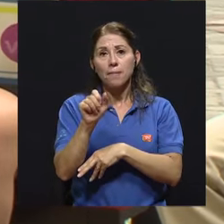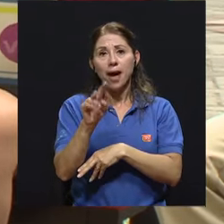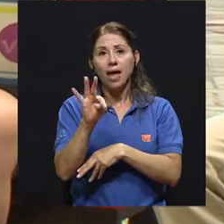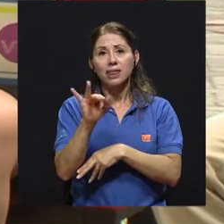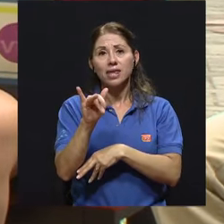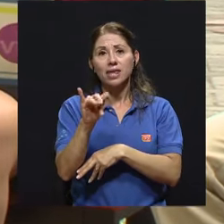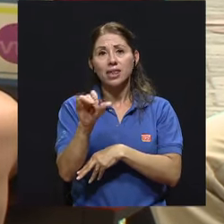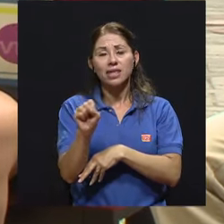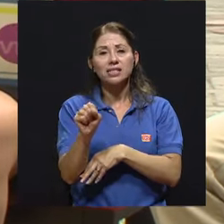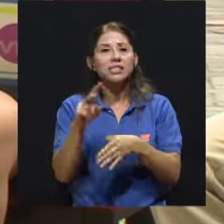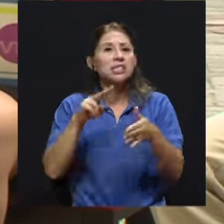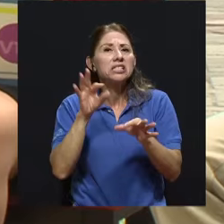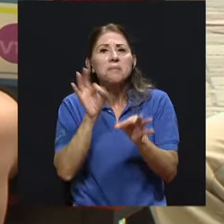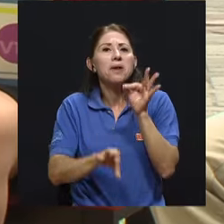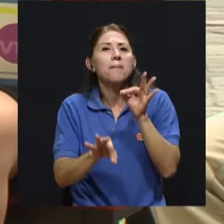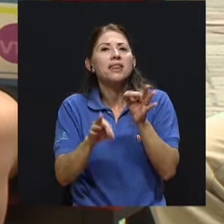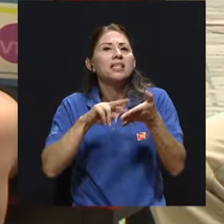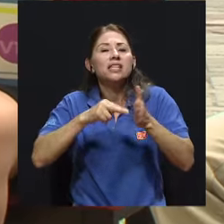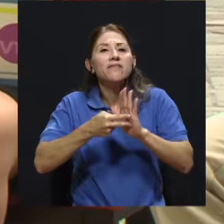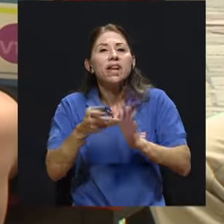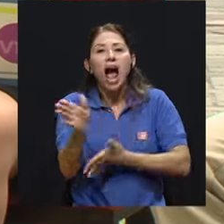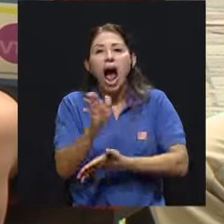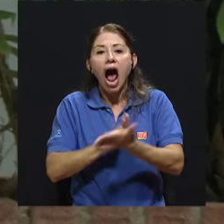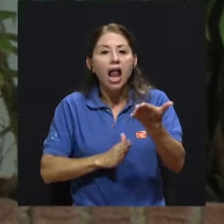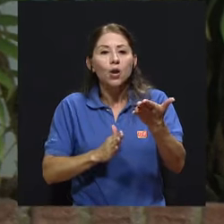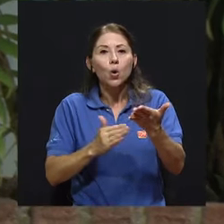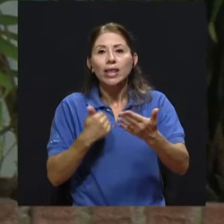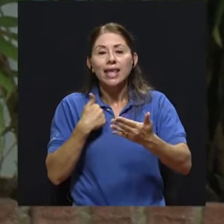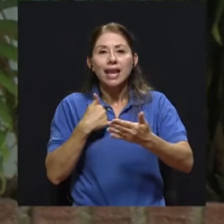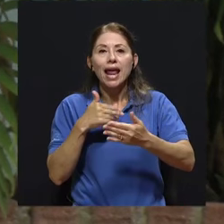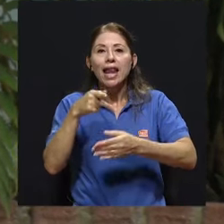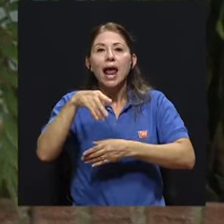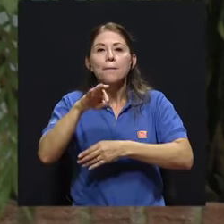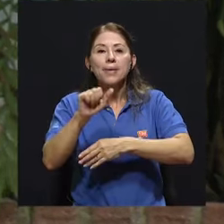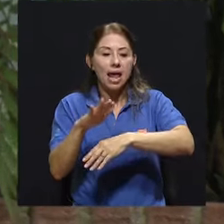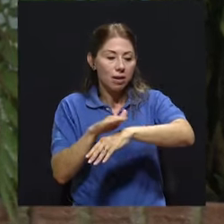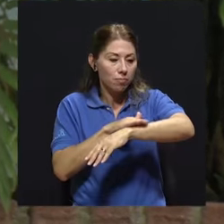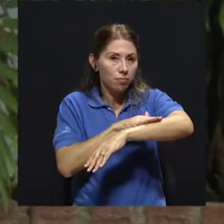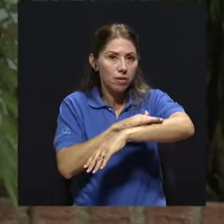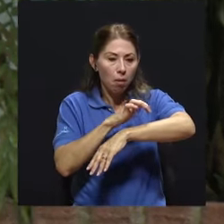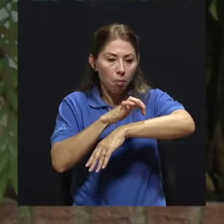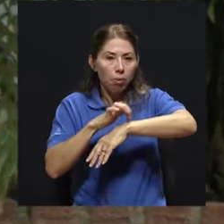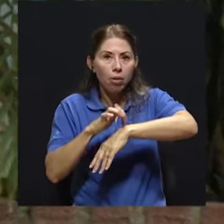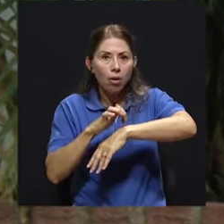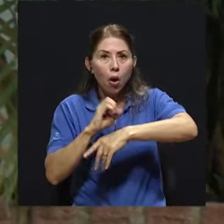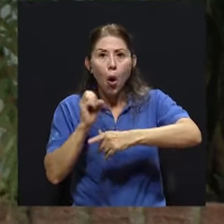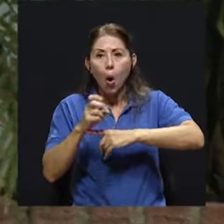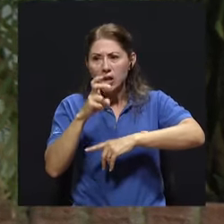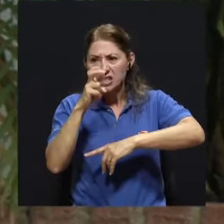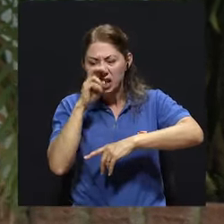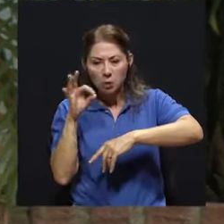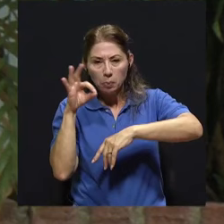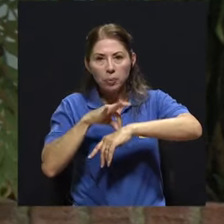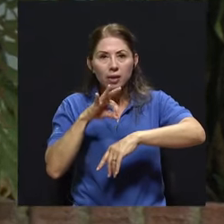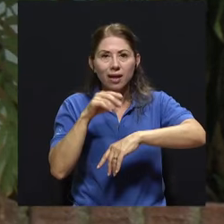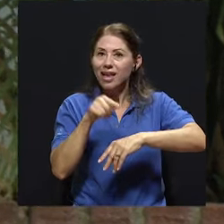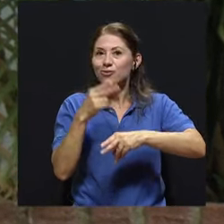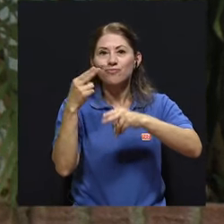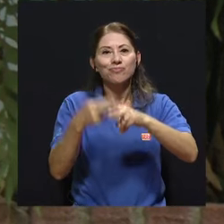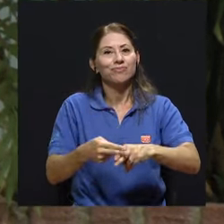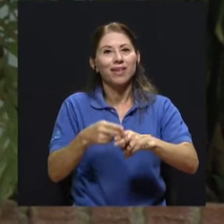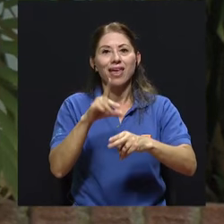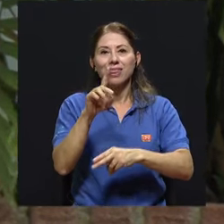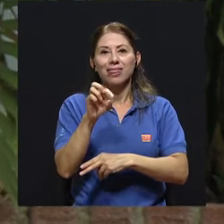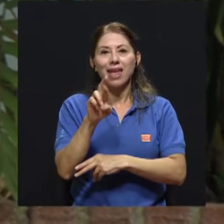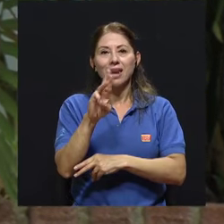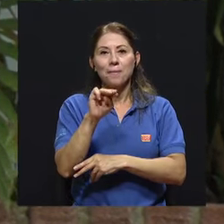que está en la piel. Desde un rasguño, un piquete de un insecto, eso es una dermatitis. Está en la piel.